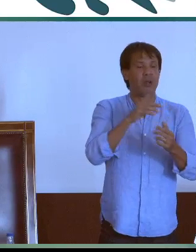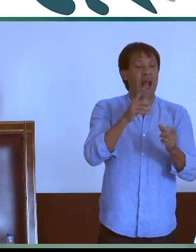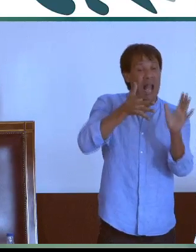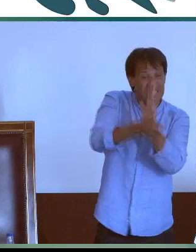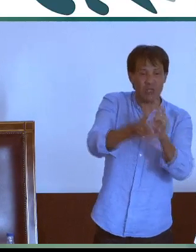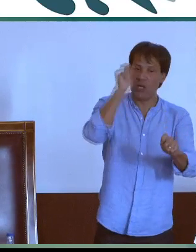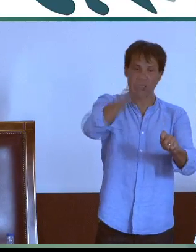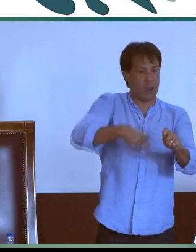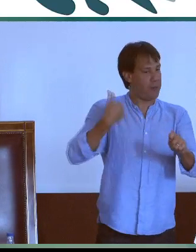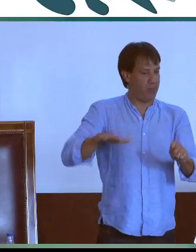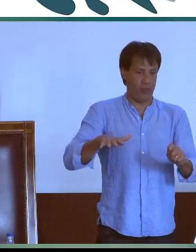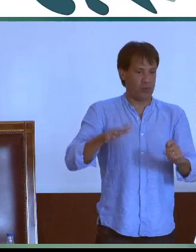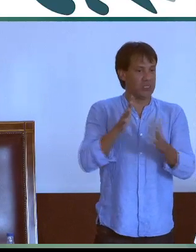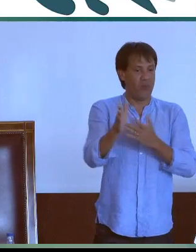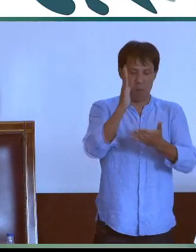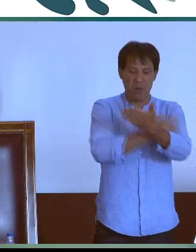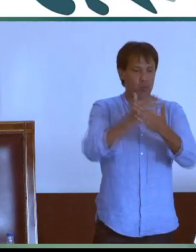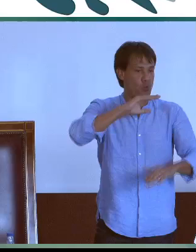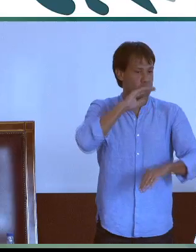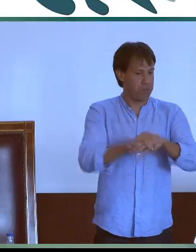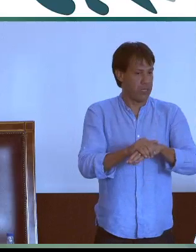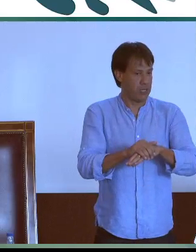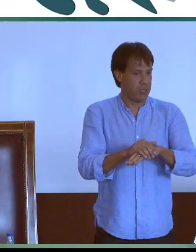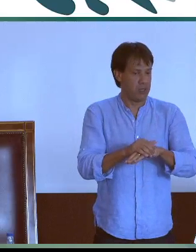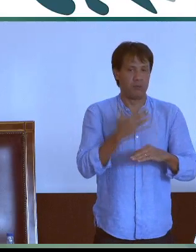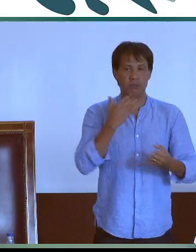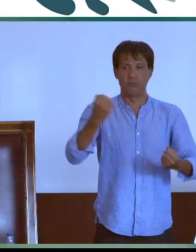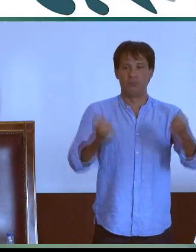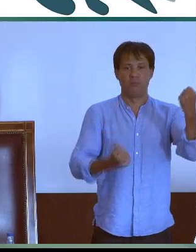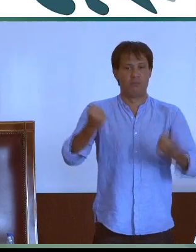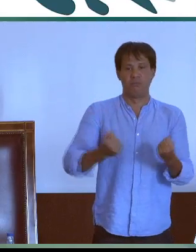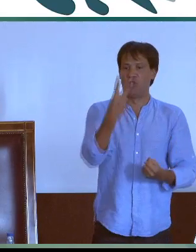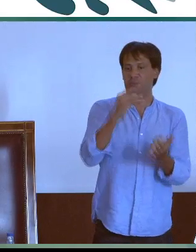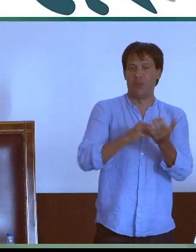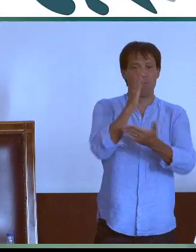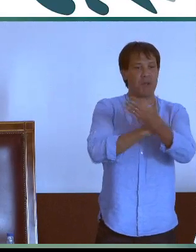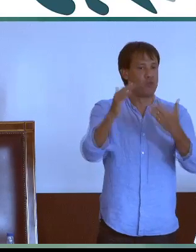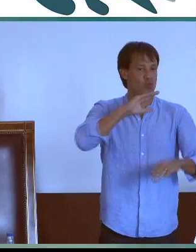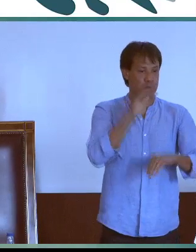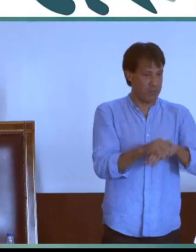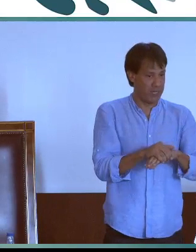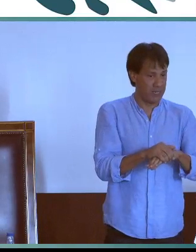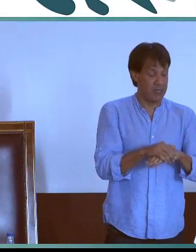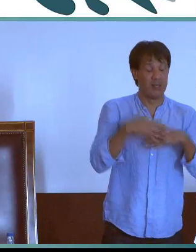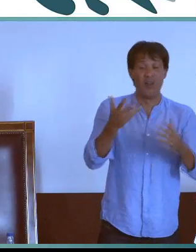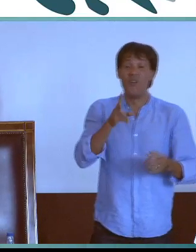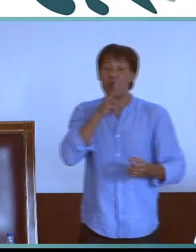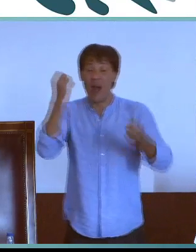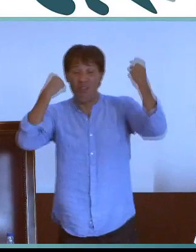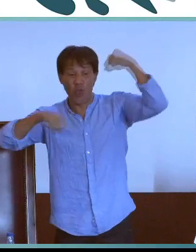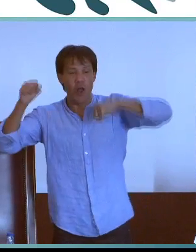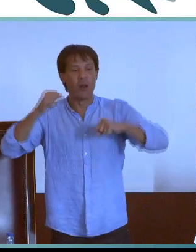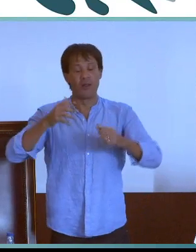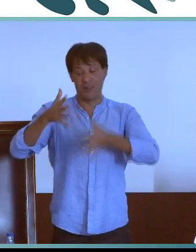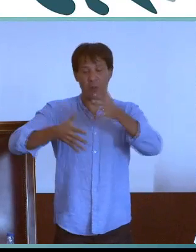El sustantivo a la hora de asignar, el léxico es fijo. Los parámetros se